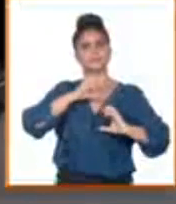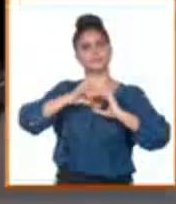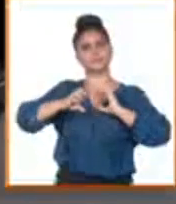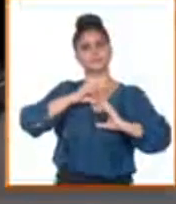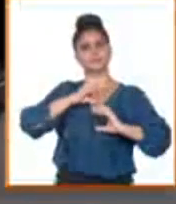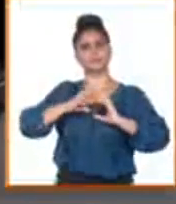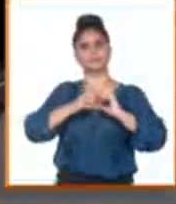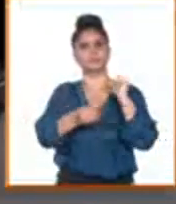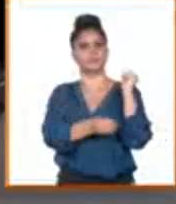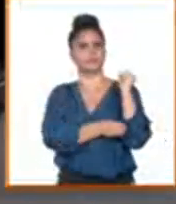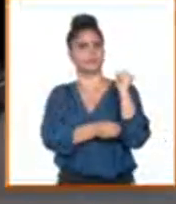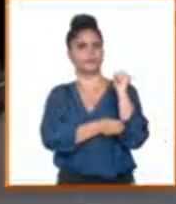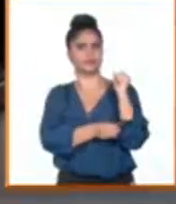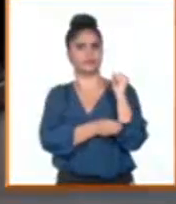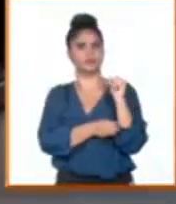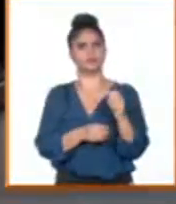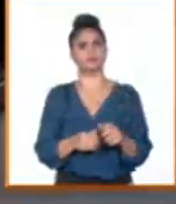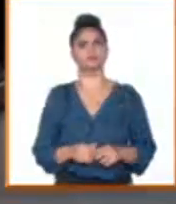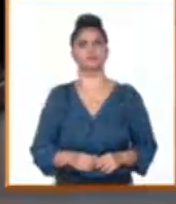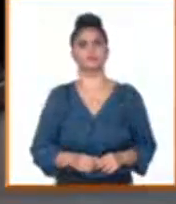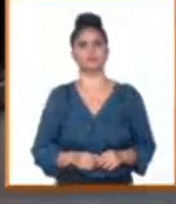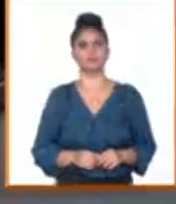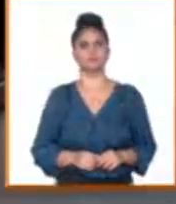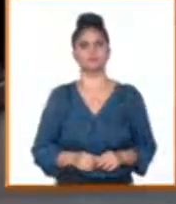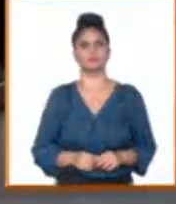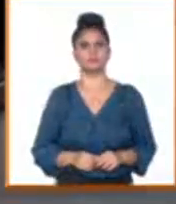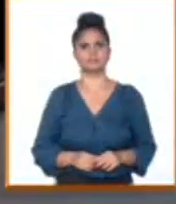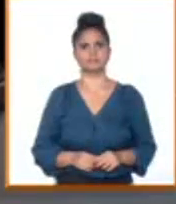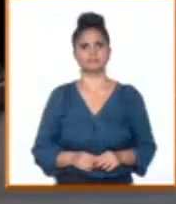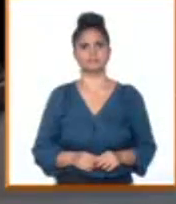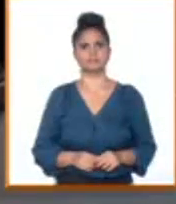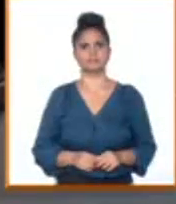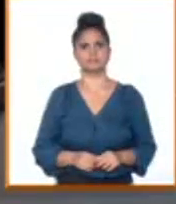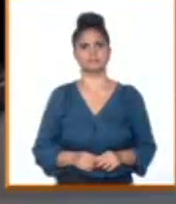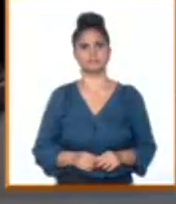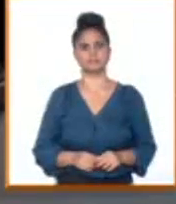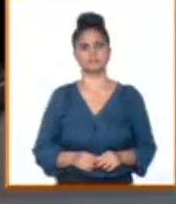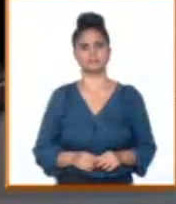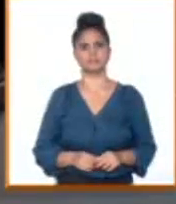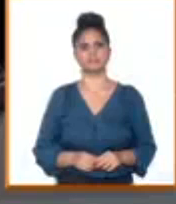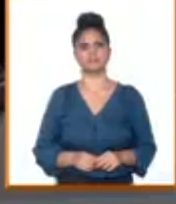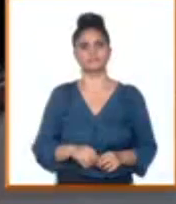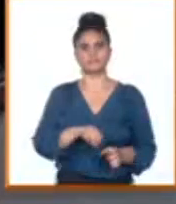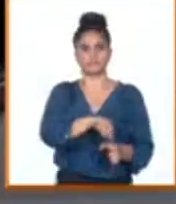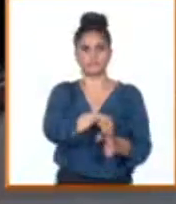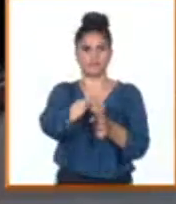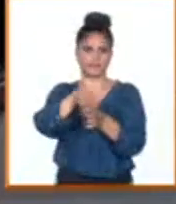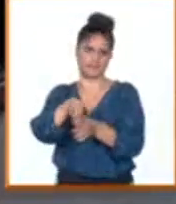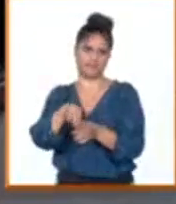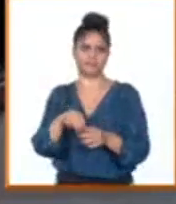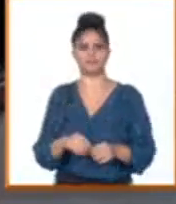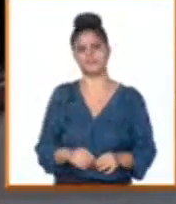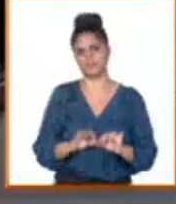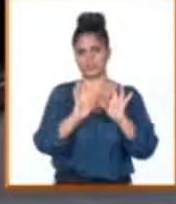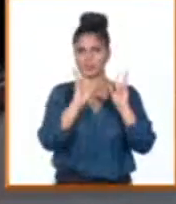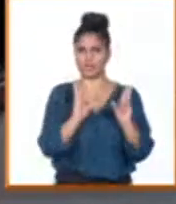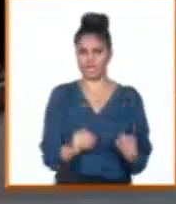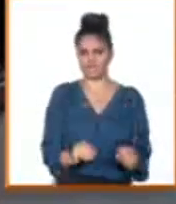fortaleza para la academia. Yo creo que si bien ha tenido ya una cantidad